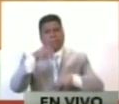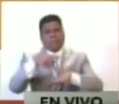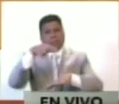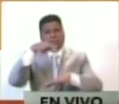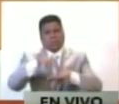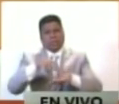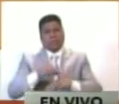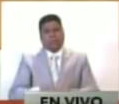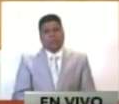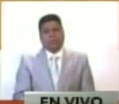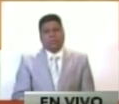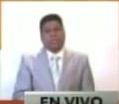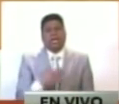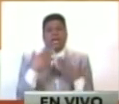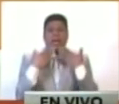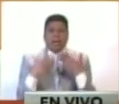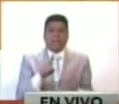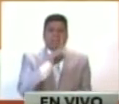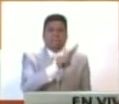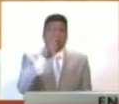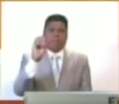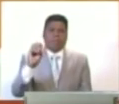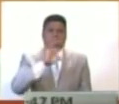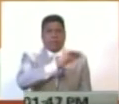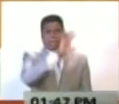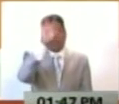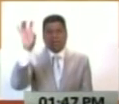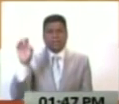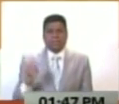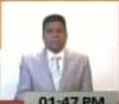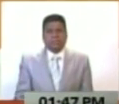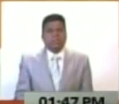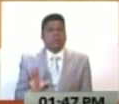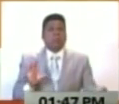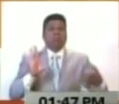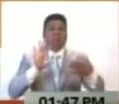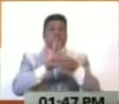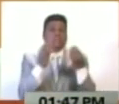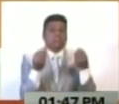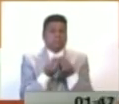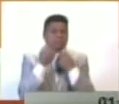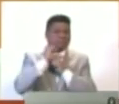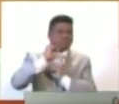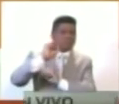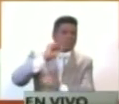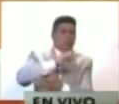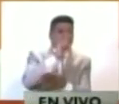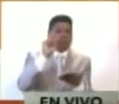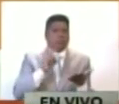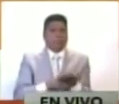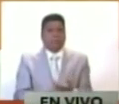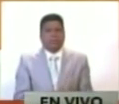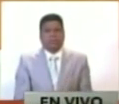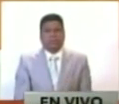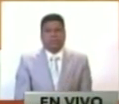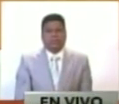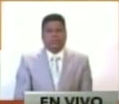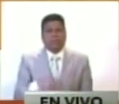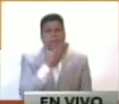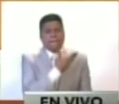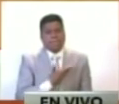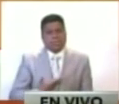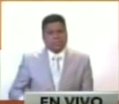estos 120 países que de forma unánime han rechazado el decreto del presidente